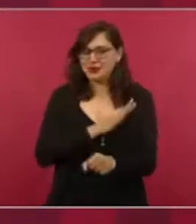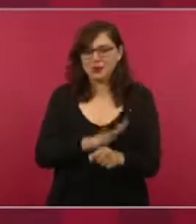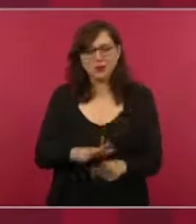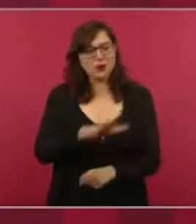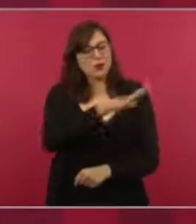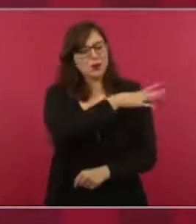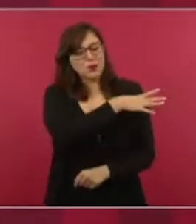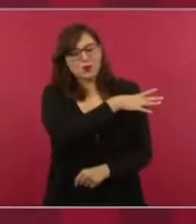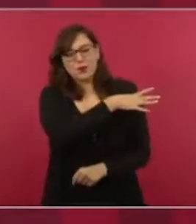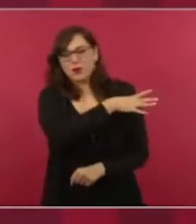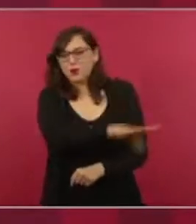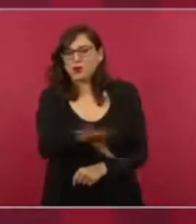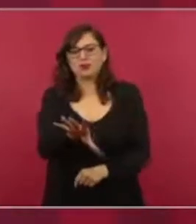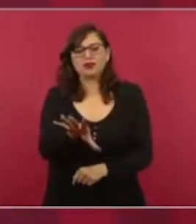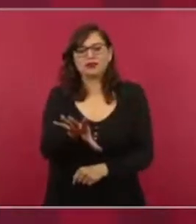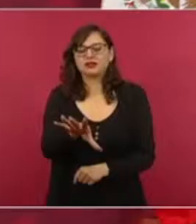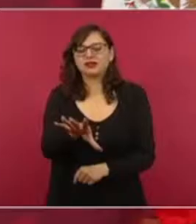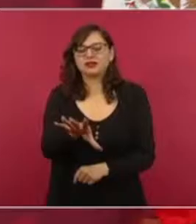que